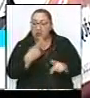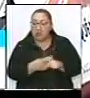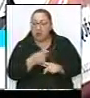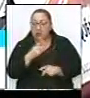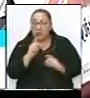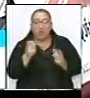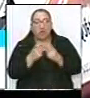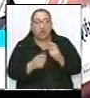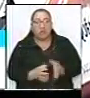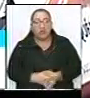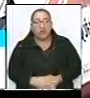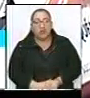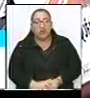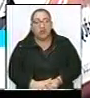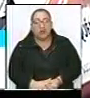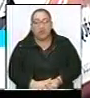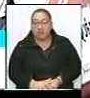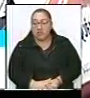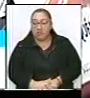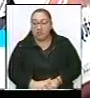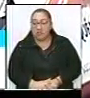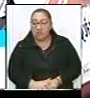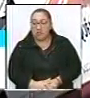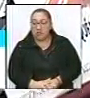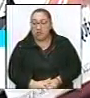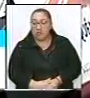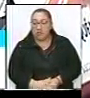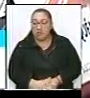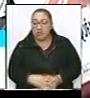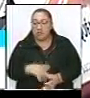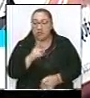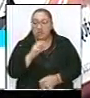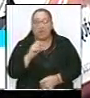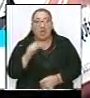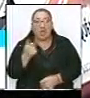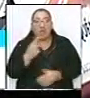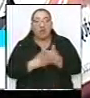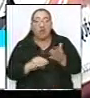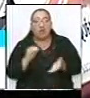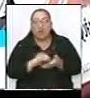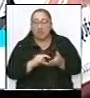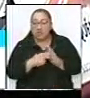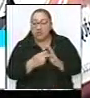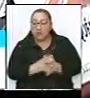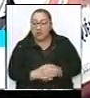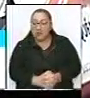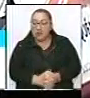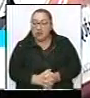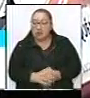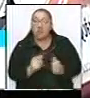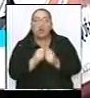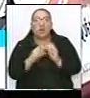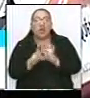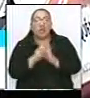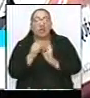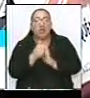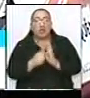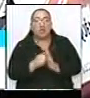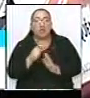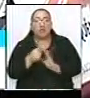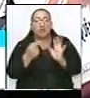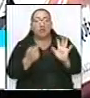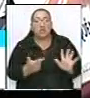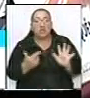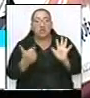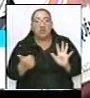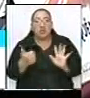un congresista de la bancada de Richard Acuña, el congresista Edwin Donaire, para establecer el factor de equivalencia que establece el artículo 176